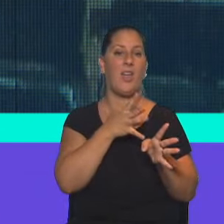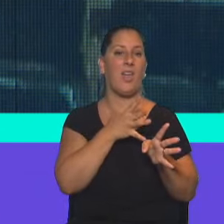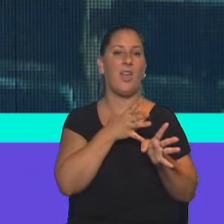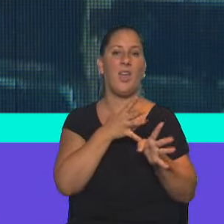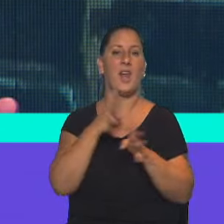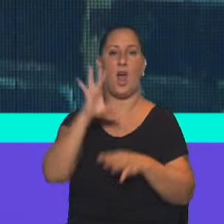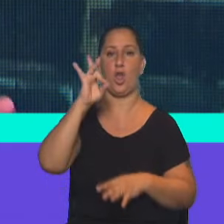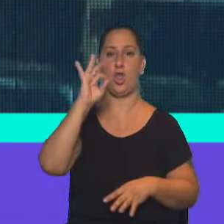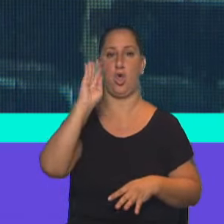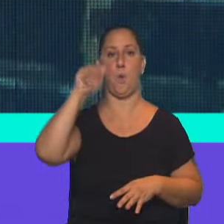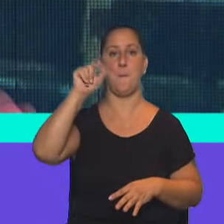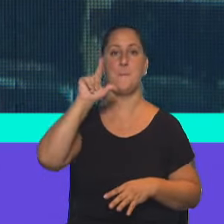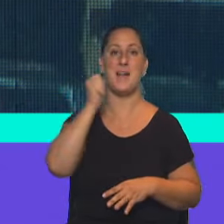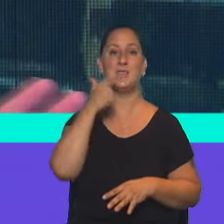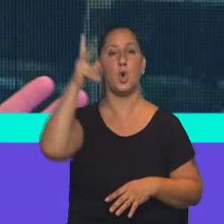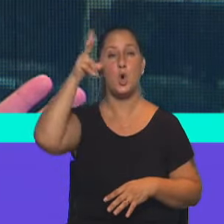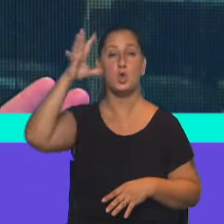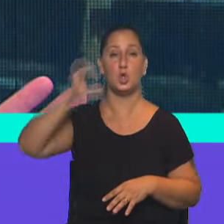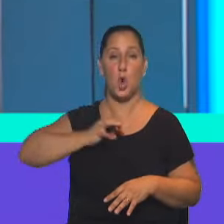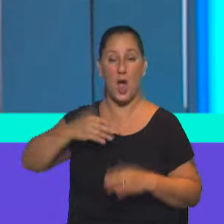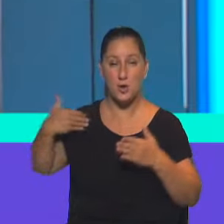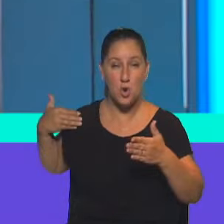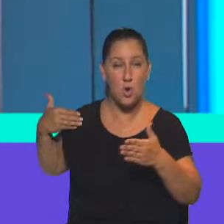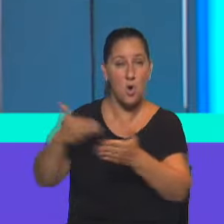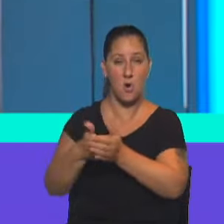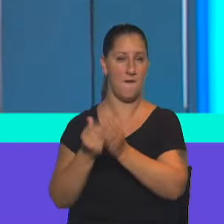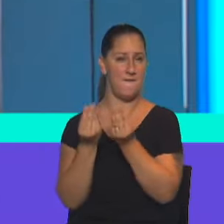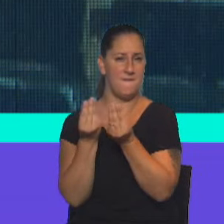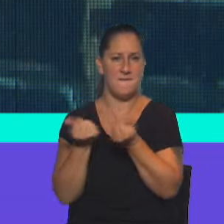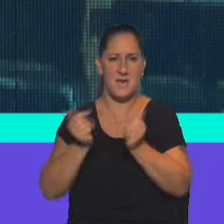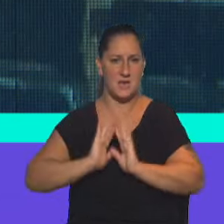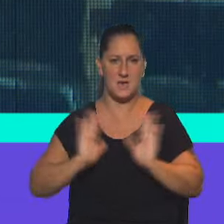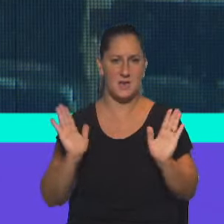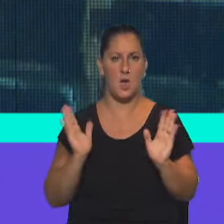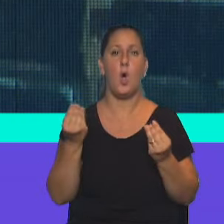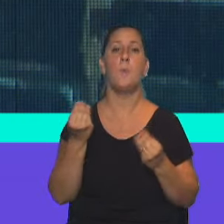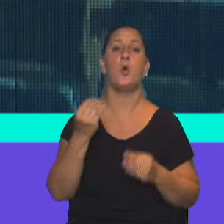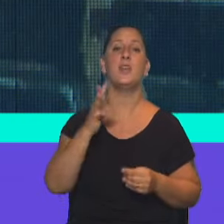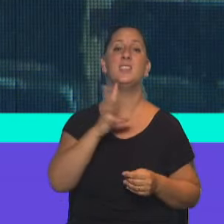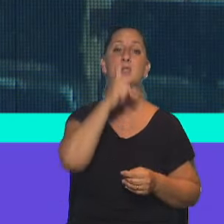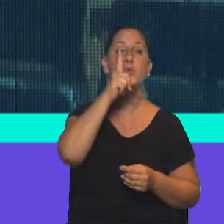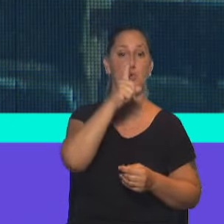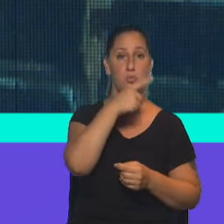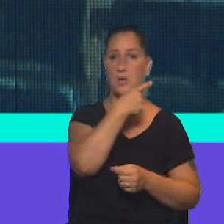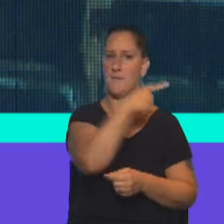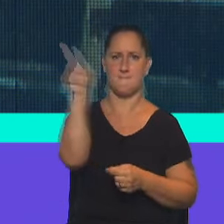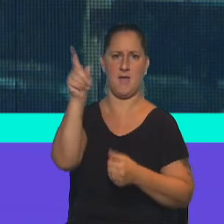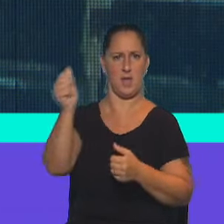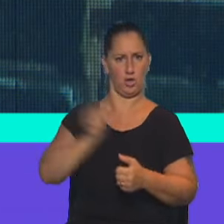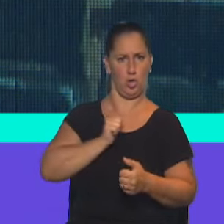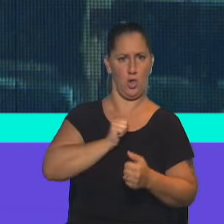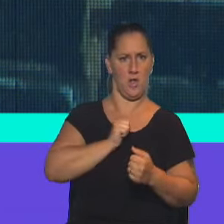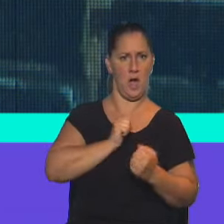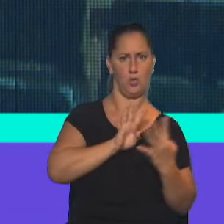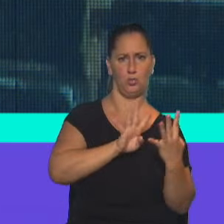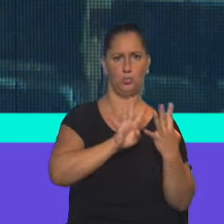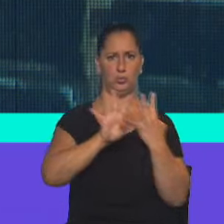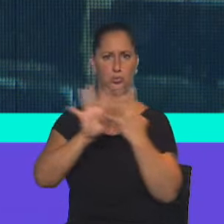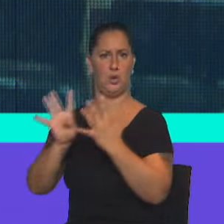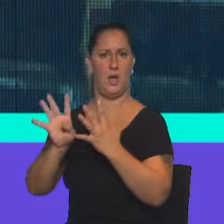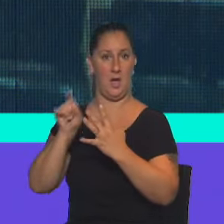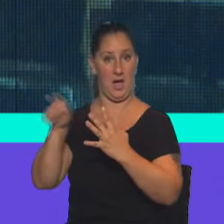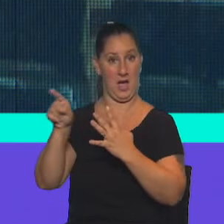donbass que llevaba casi ocho años terminó porque si rusia manda tropas como hemos visto en las últimas horas rusia ha enviado